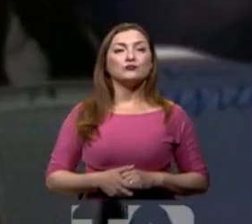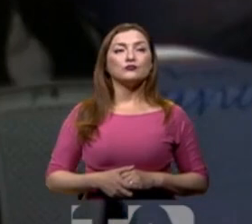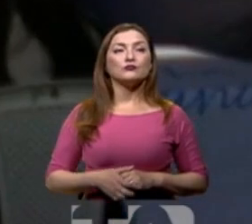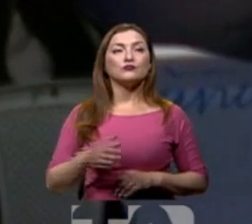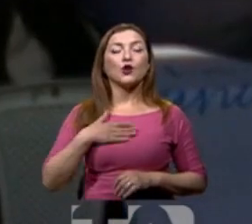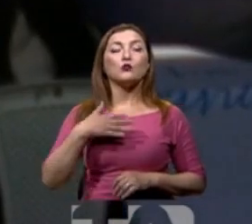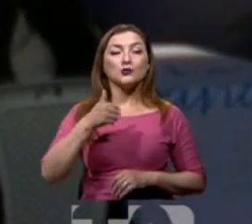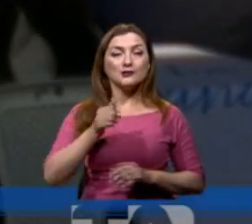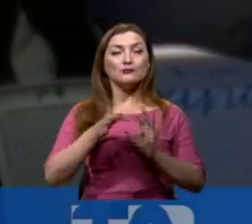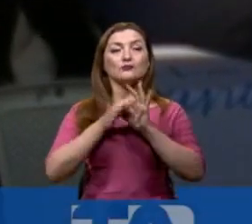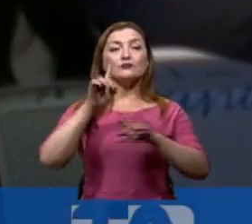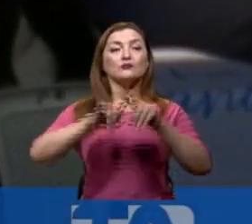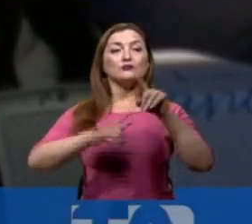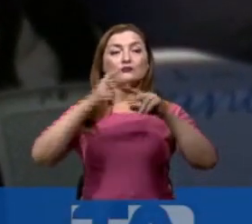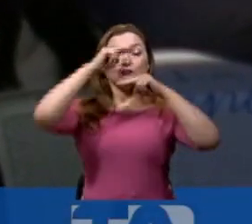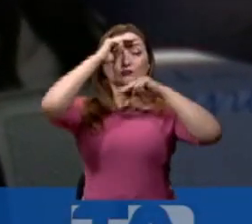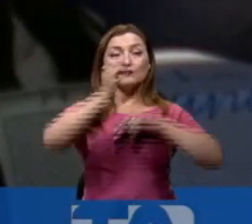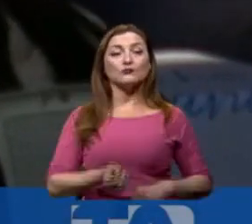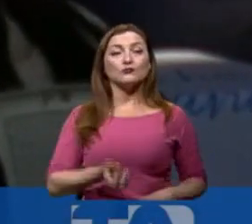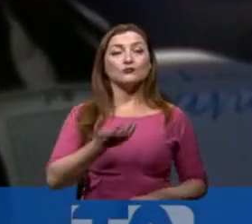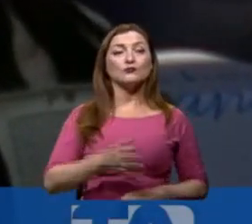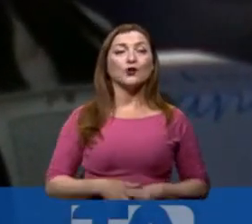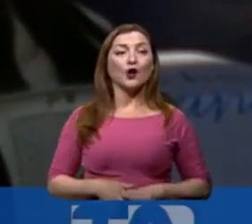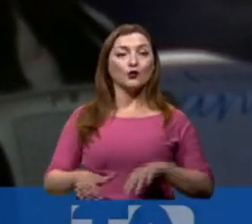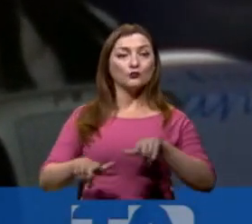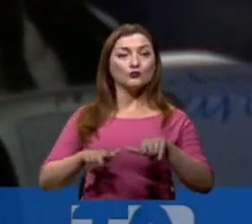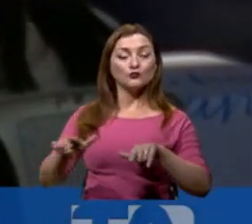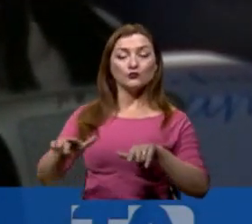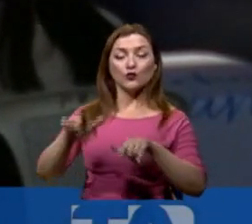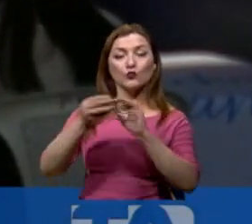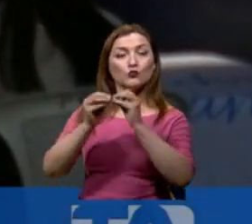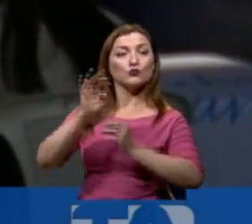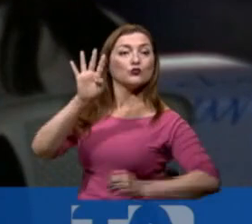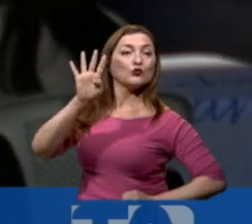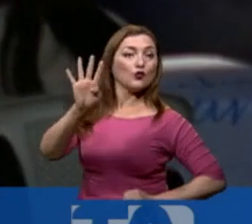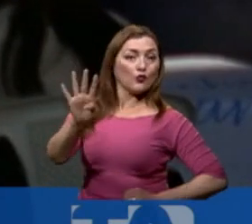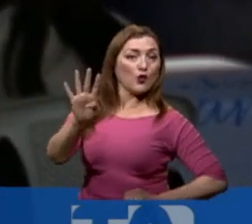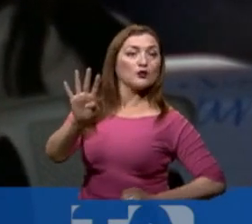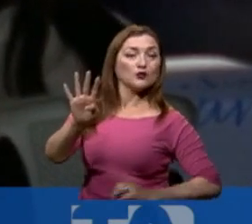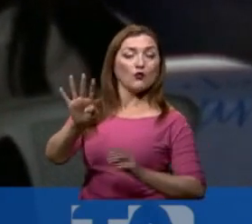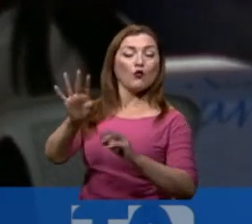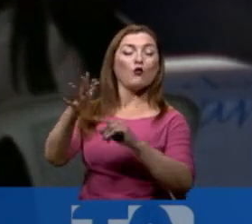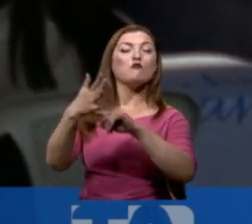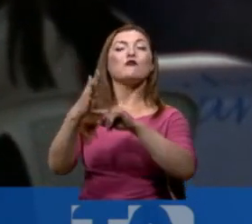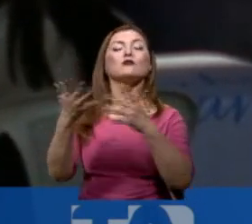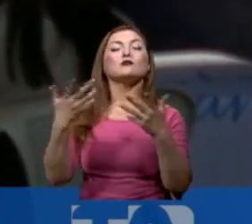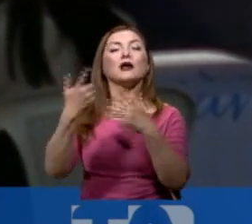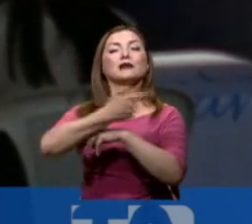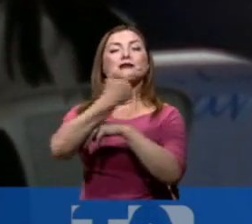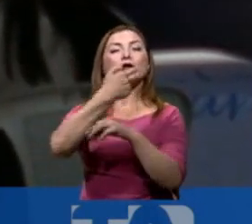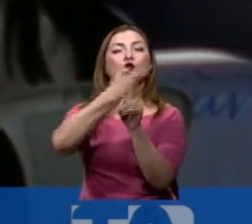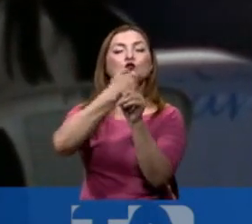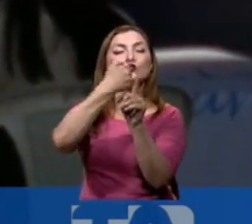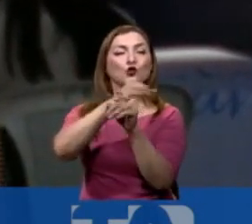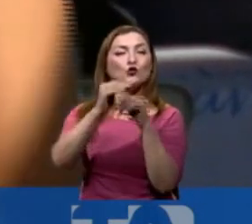¿Qué tal, compañeros, amigos televidentes? Muy buenos días, así es. Esta es la cuarta mega feria que realiza la prefectura de Pichincha en el marco del Día de la Lucha